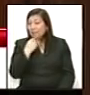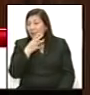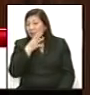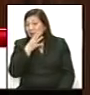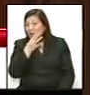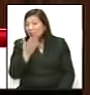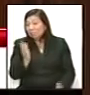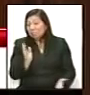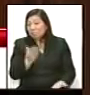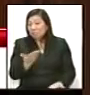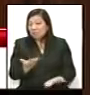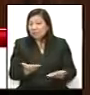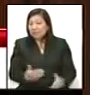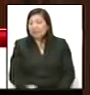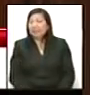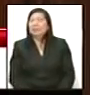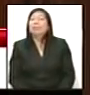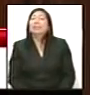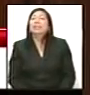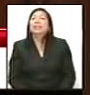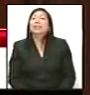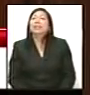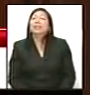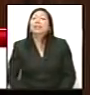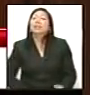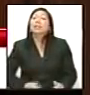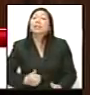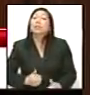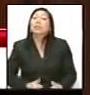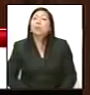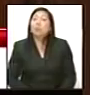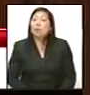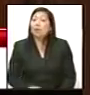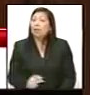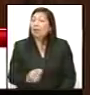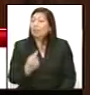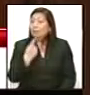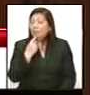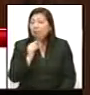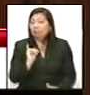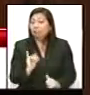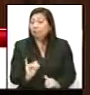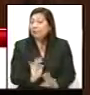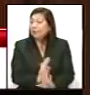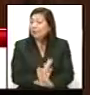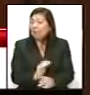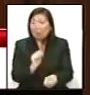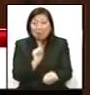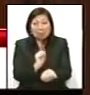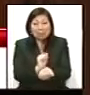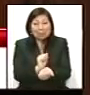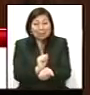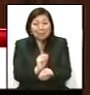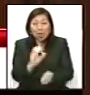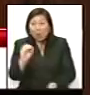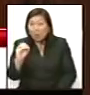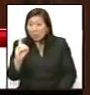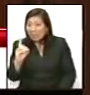o a propósito, mediante el cual no se ha detenido a ningún funcionario de